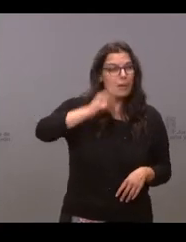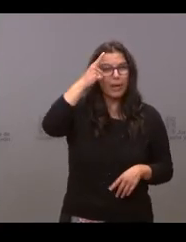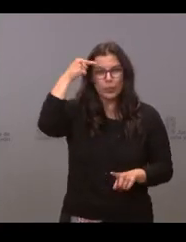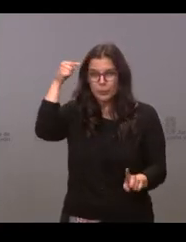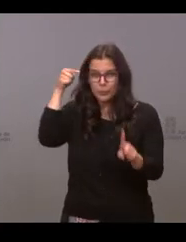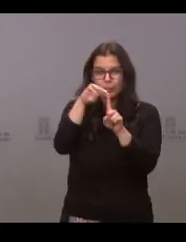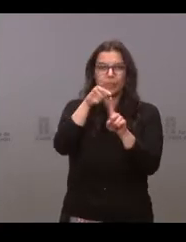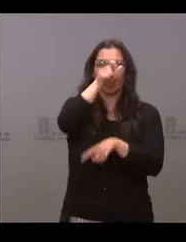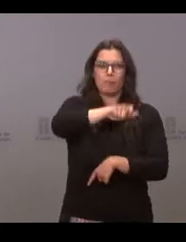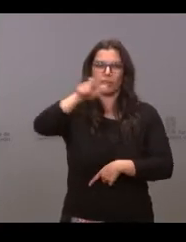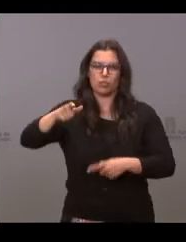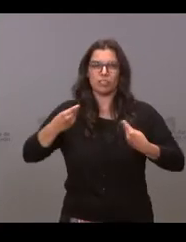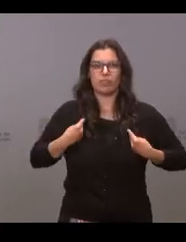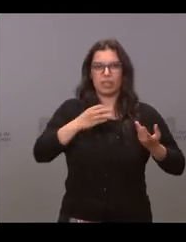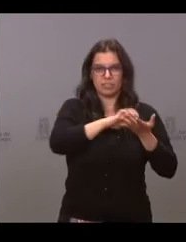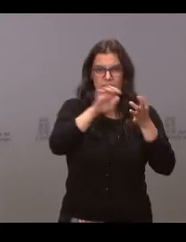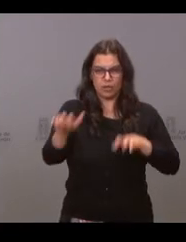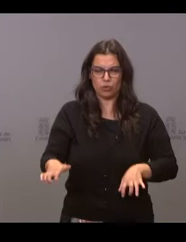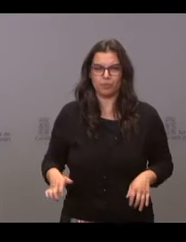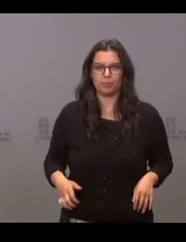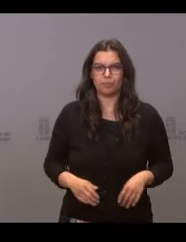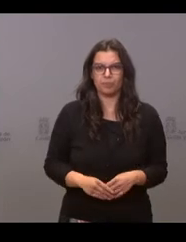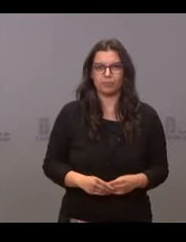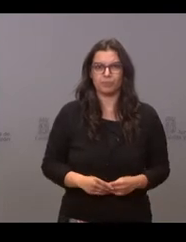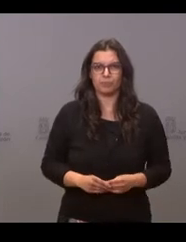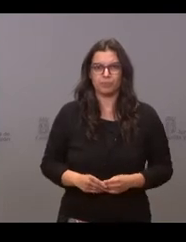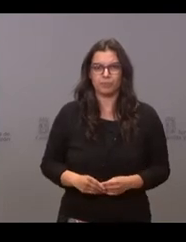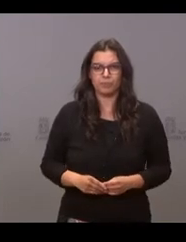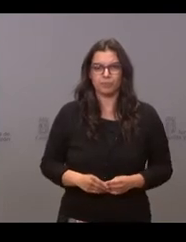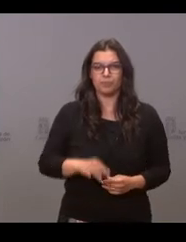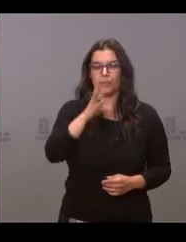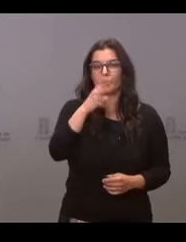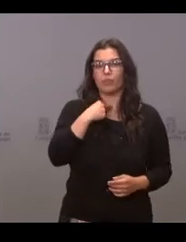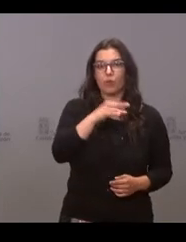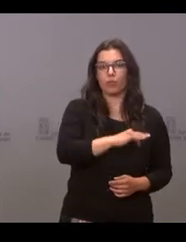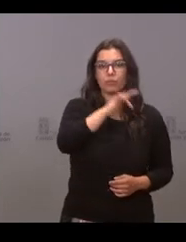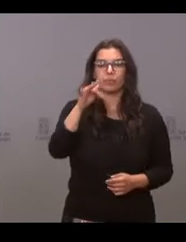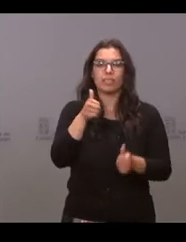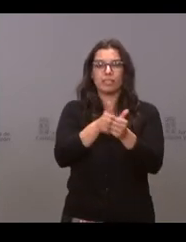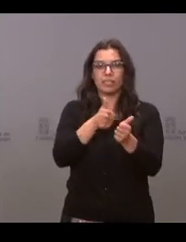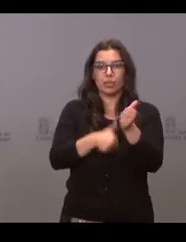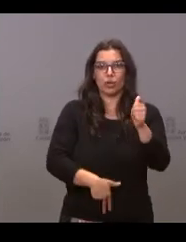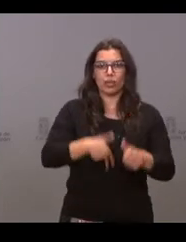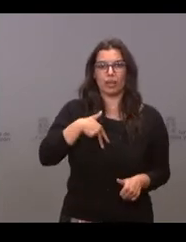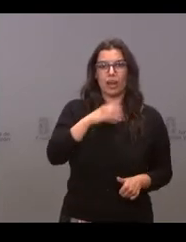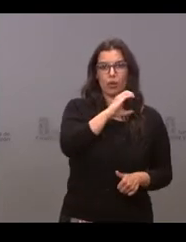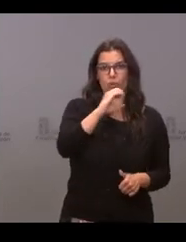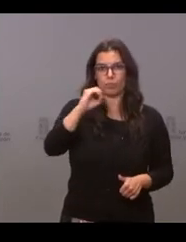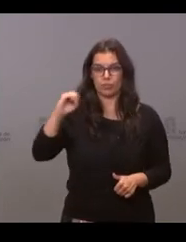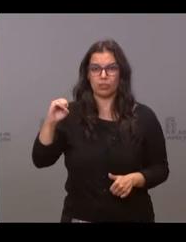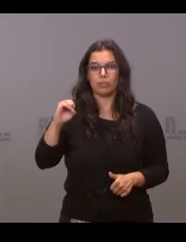personas de castilla y león' tiene la palabra ahora el secretario general de comisiones obreras